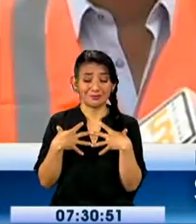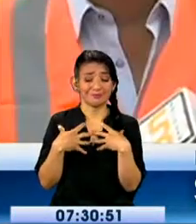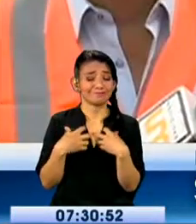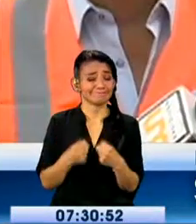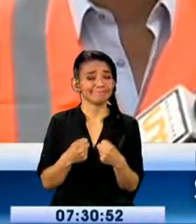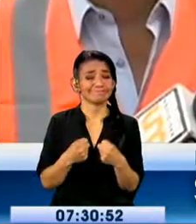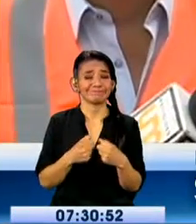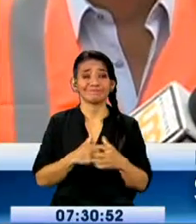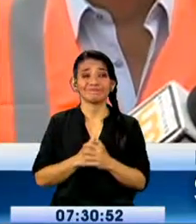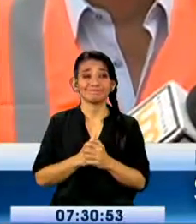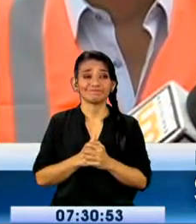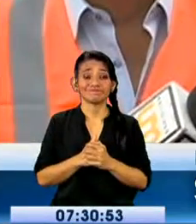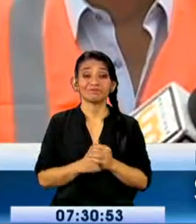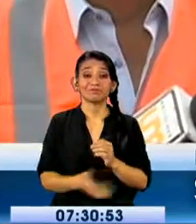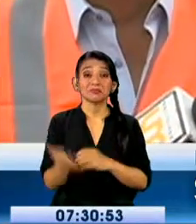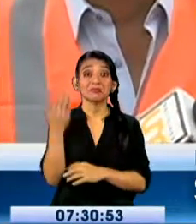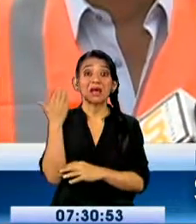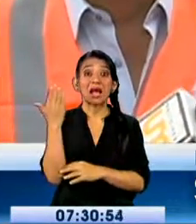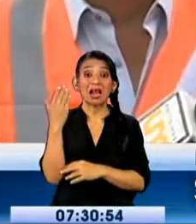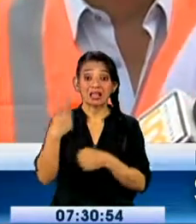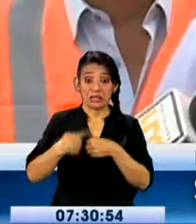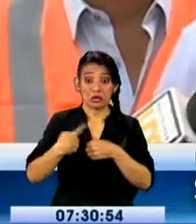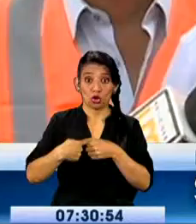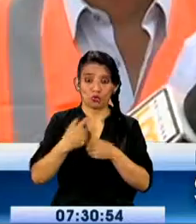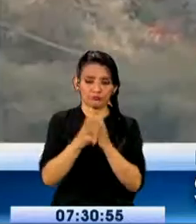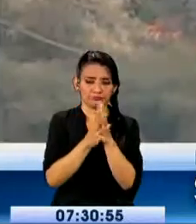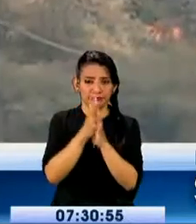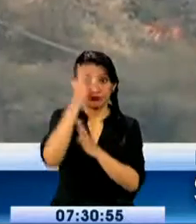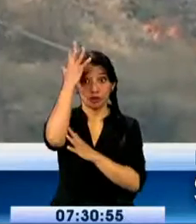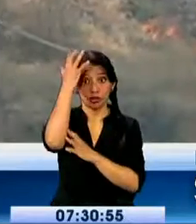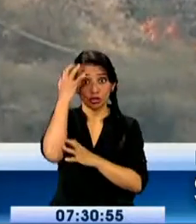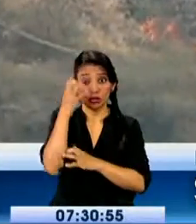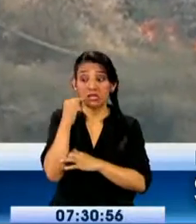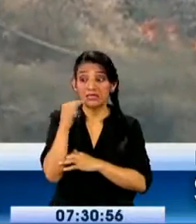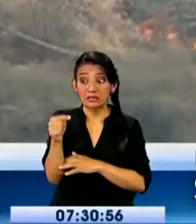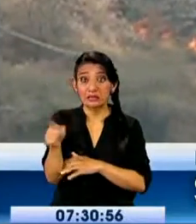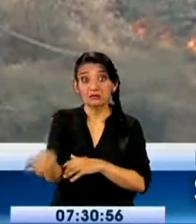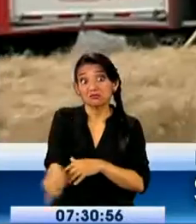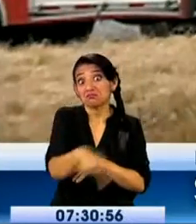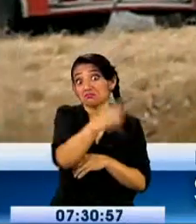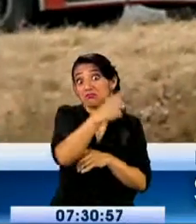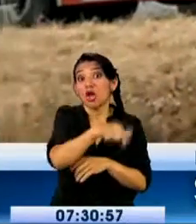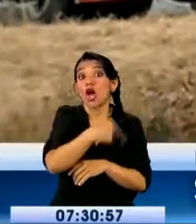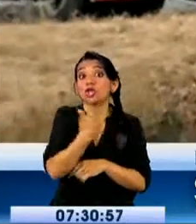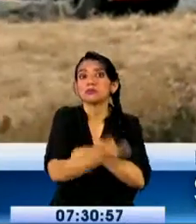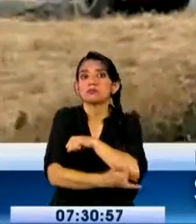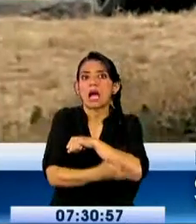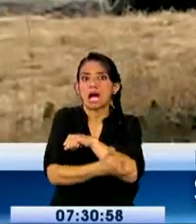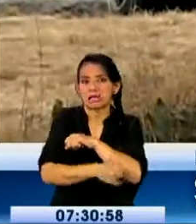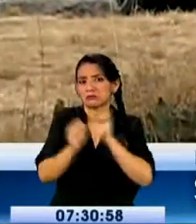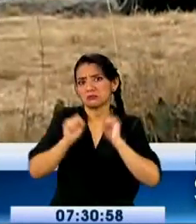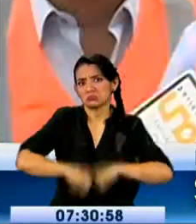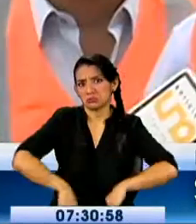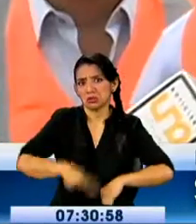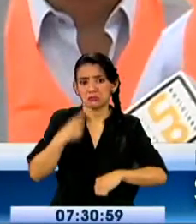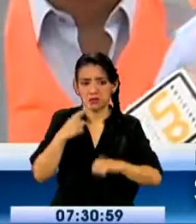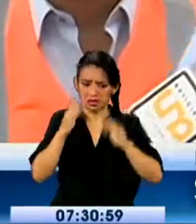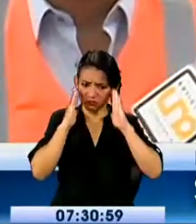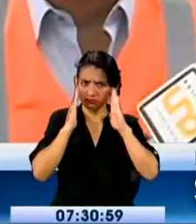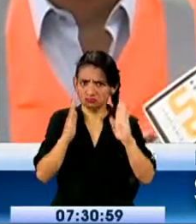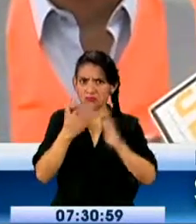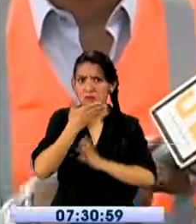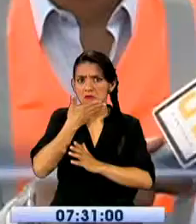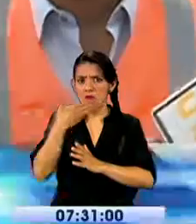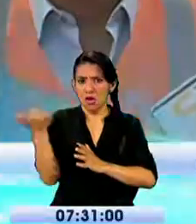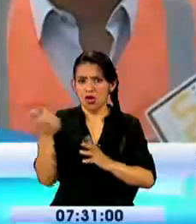recuperación. El alcalde de Quito, Mauricio Rodas, explicó la posibilidad de trasladar al extranjero a los bomberos para que sean tratados. Hemos hecho